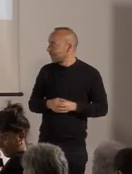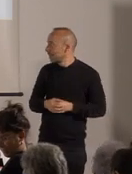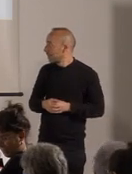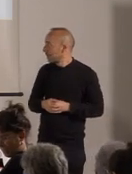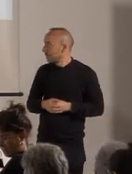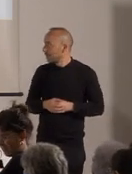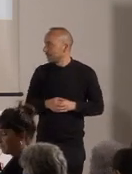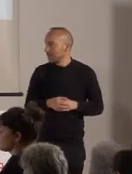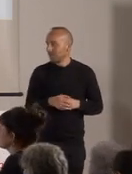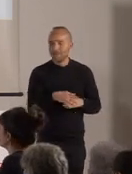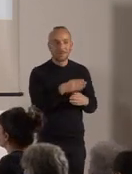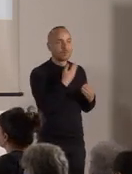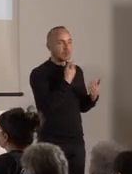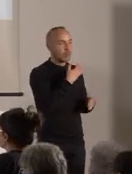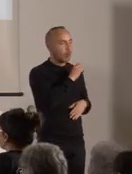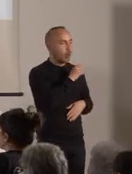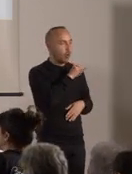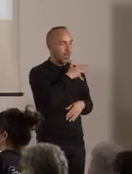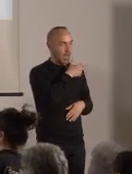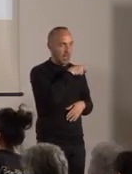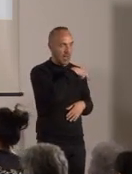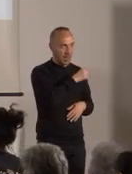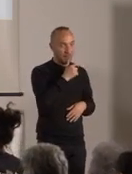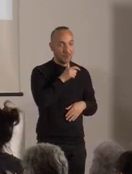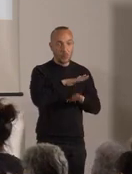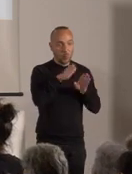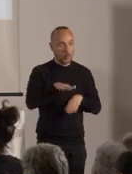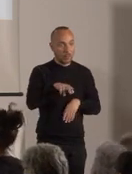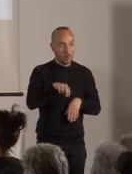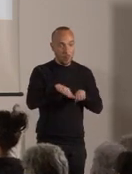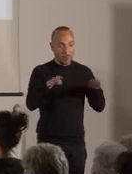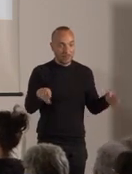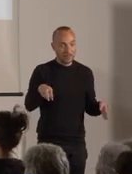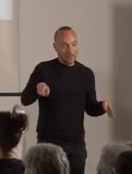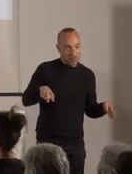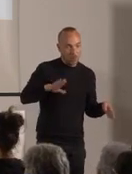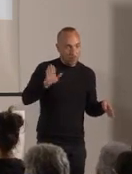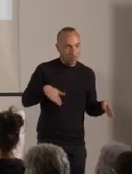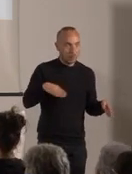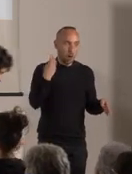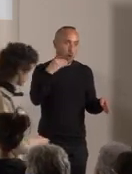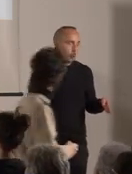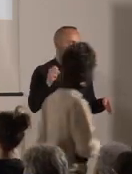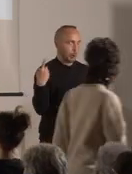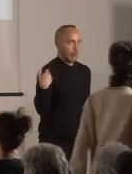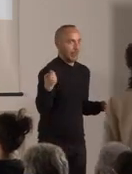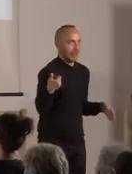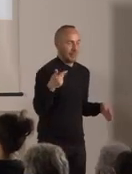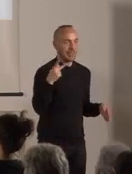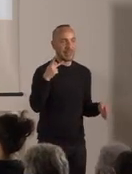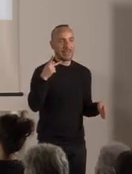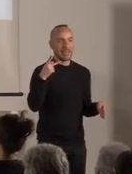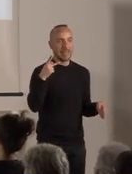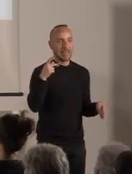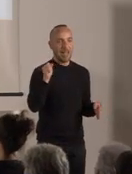Pues muchas gracias, Oyana. Vamos a terminar ya esta mesa con, como decía, las más jóvenes, Carabaña. Es un